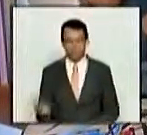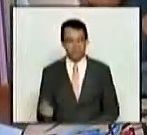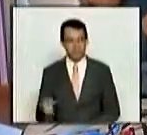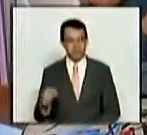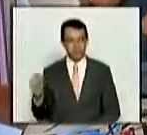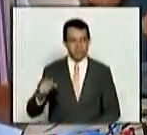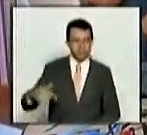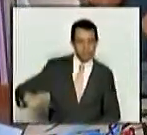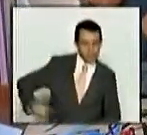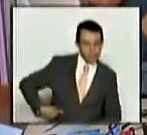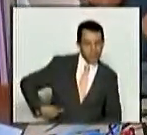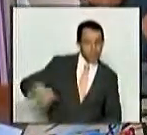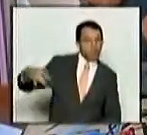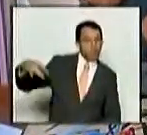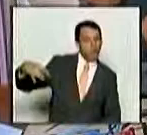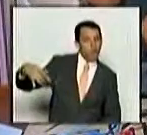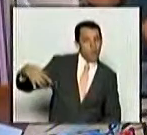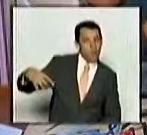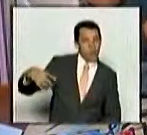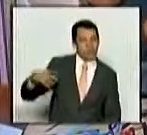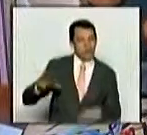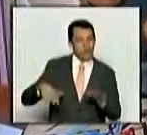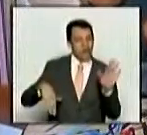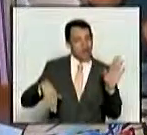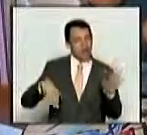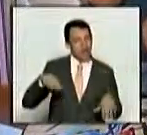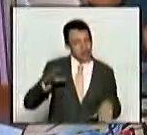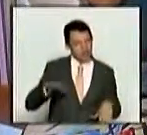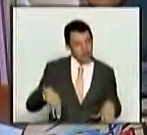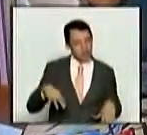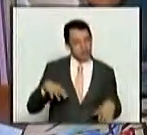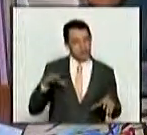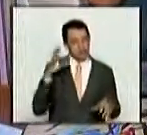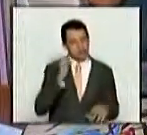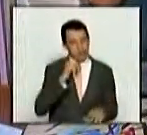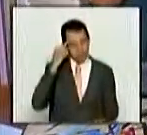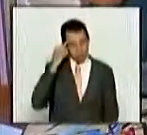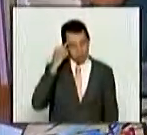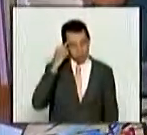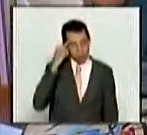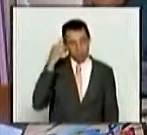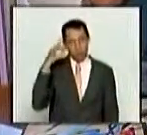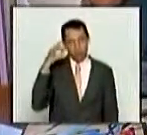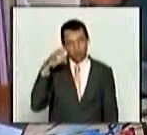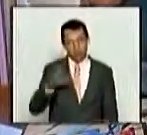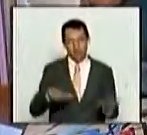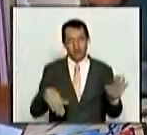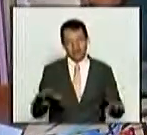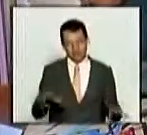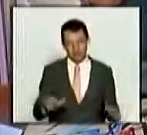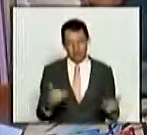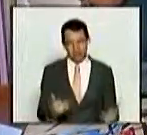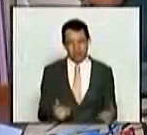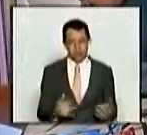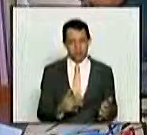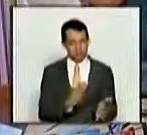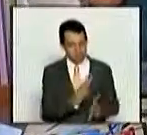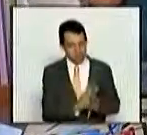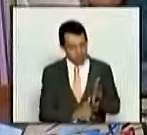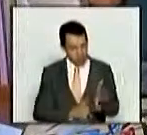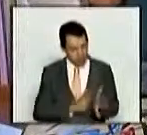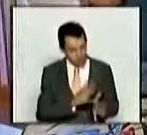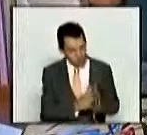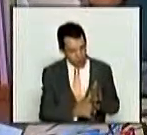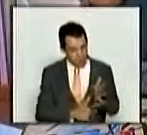mucho. Y a veces de pronto dolor de cabeza. Yo voy a hacer un ejercicio de lo que